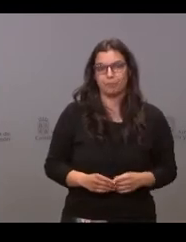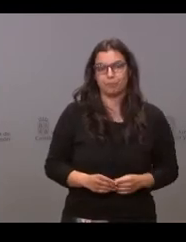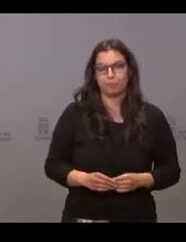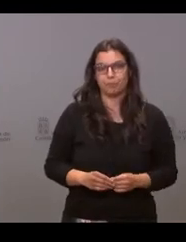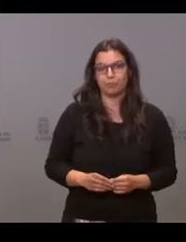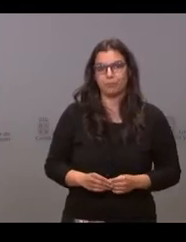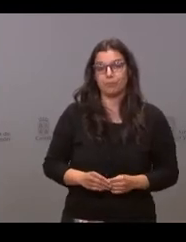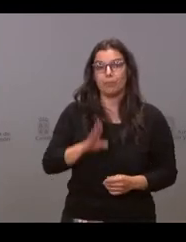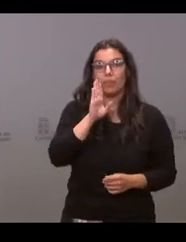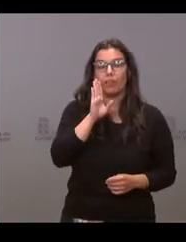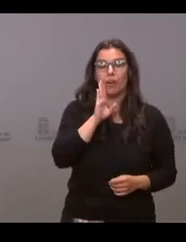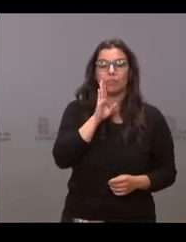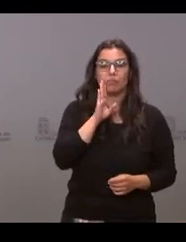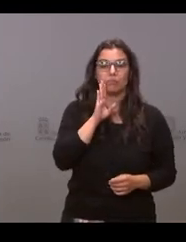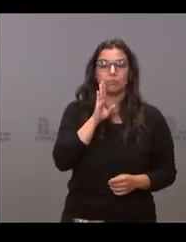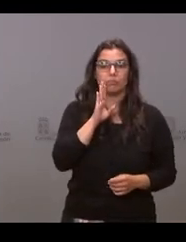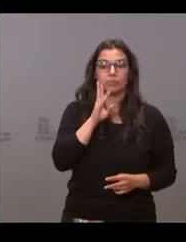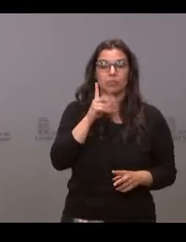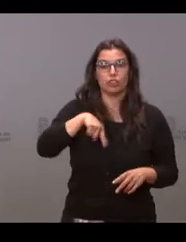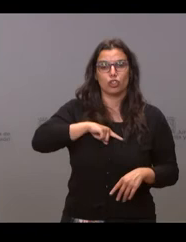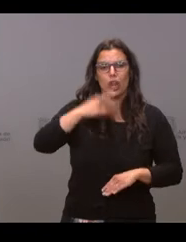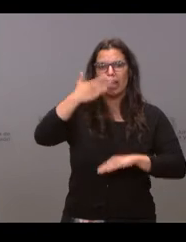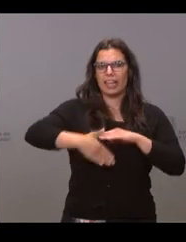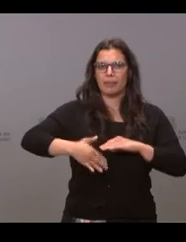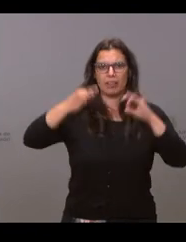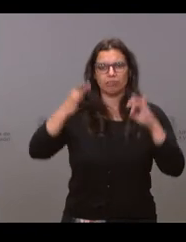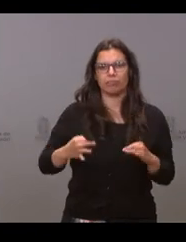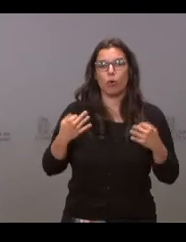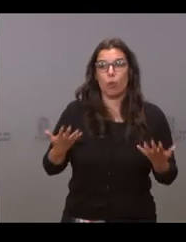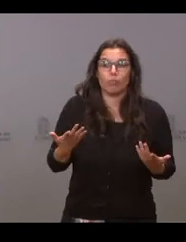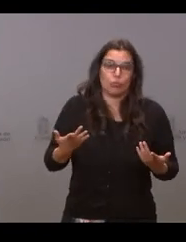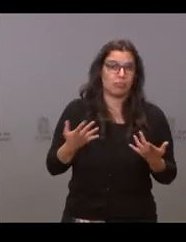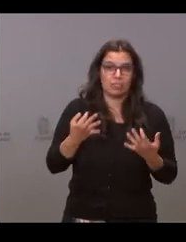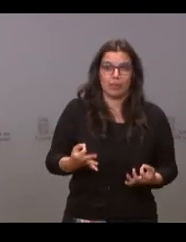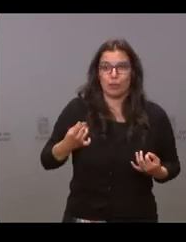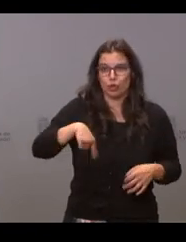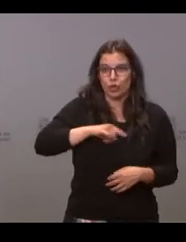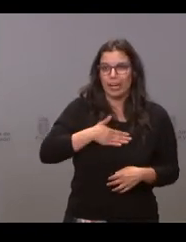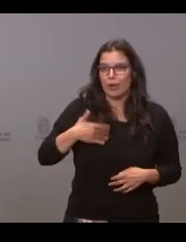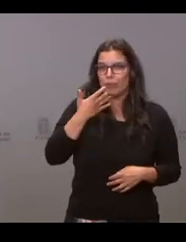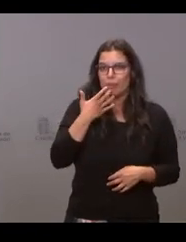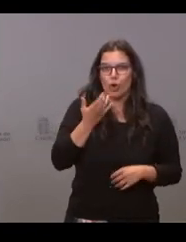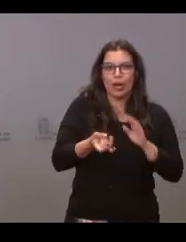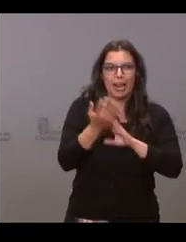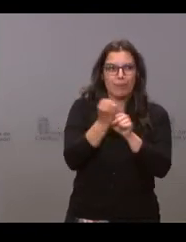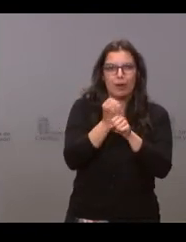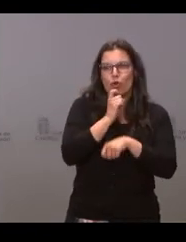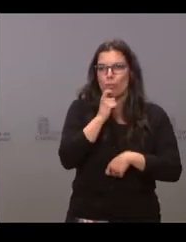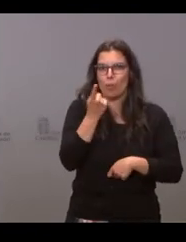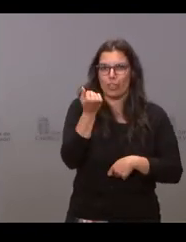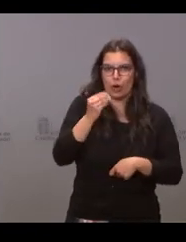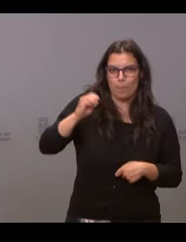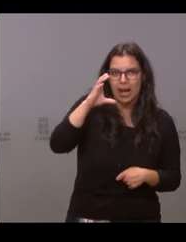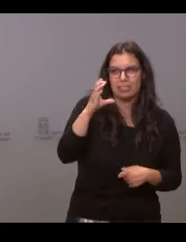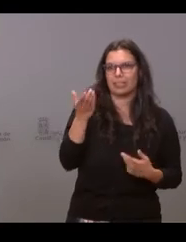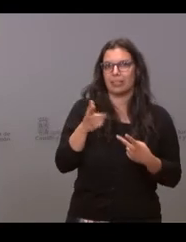decíamos donde hemos puesto el límite bueno pues como todo a nosotros nos hubiera gustado muchos más fondos para la creación de empleo para protección nos